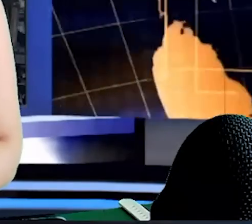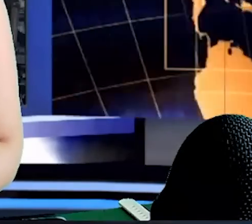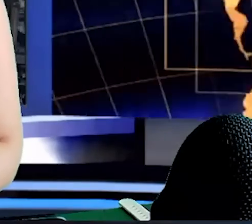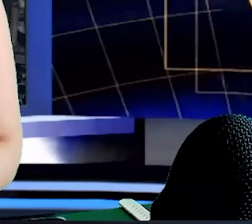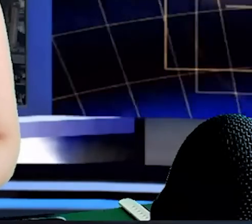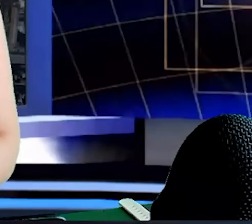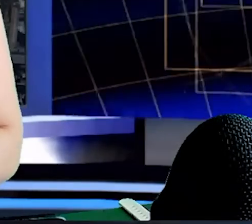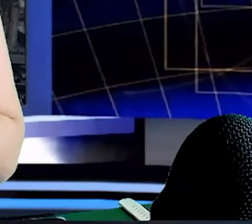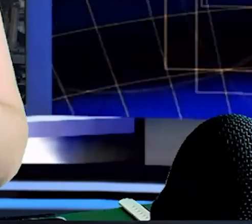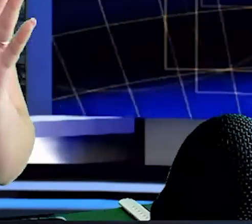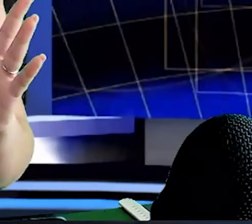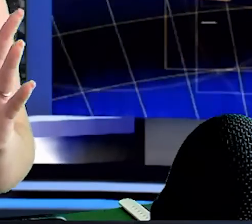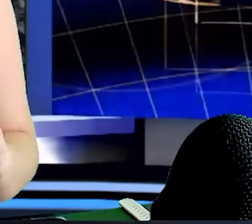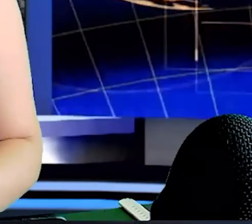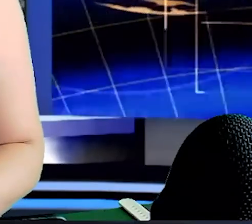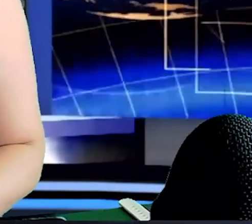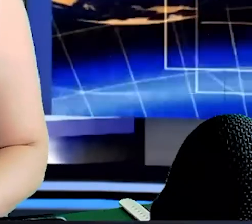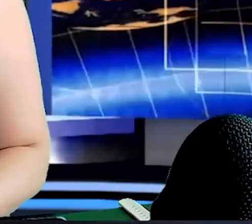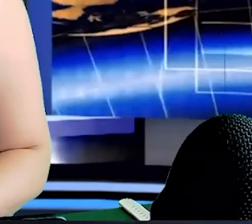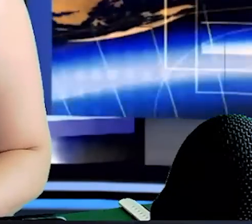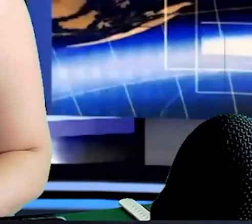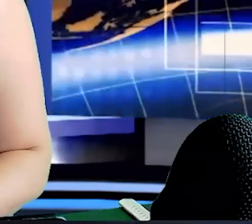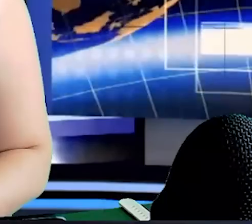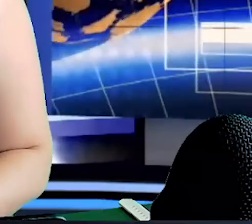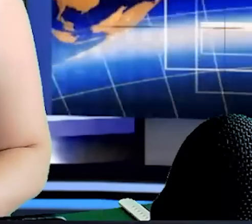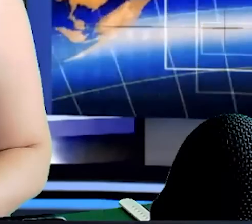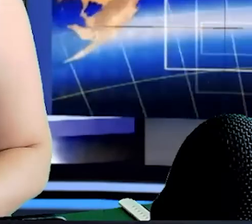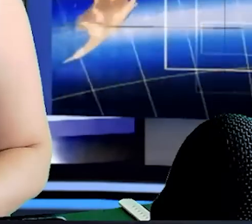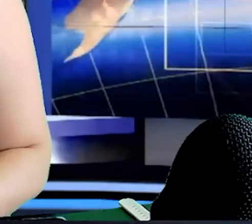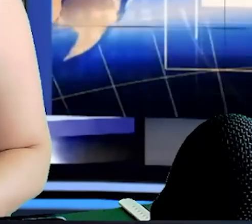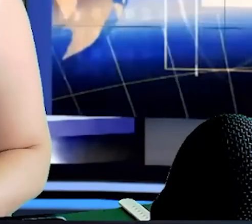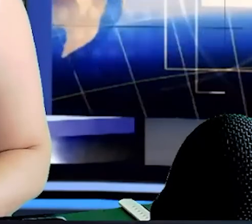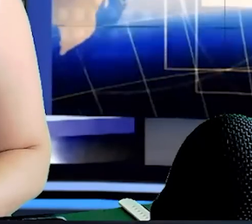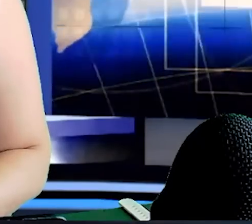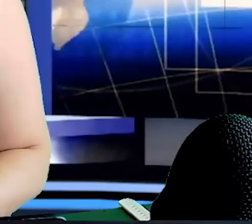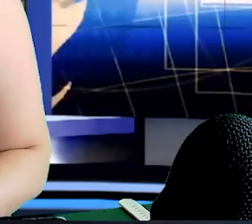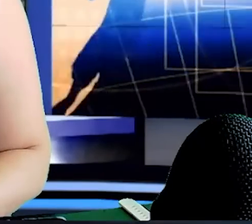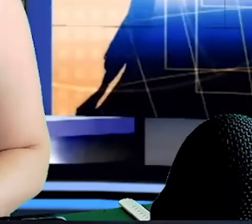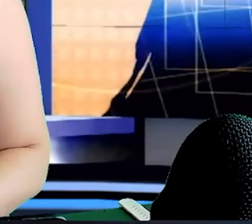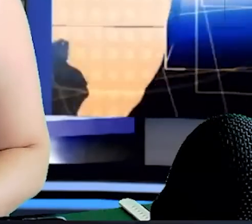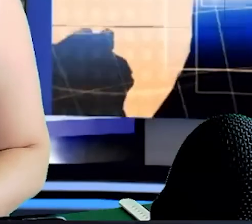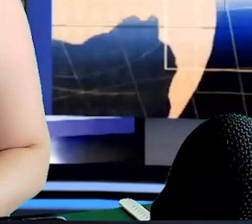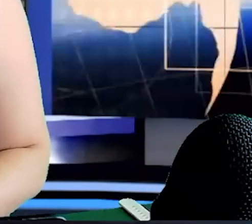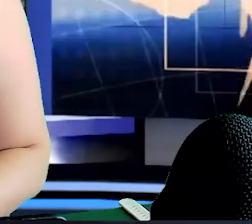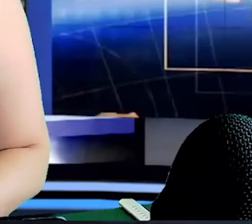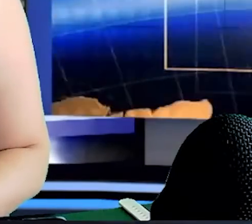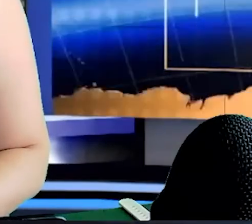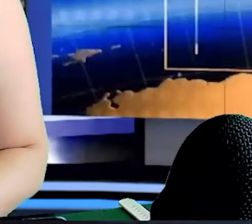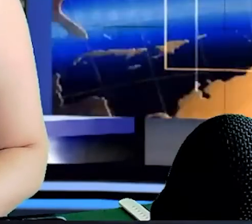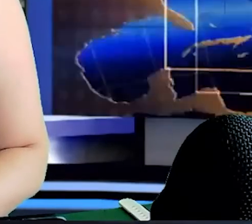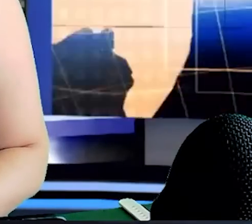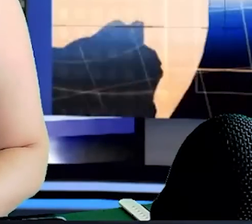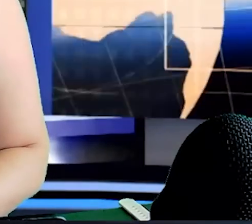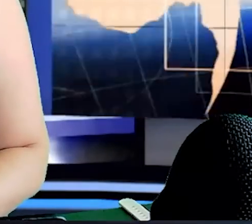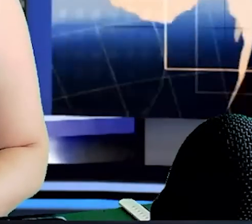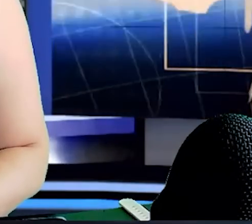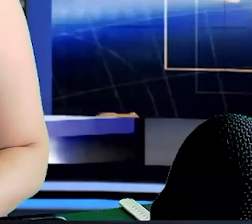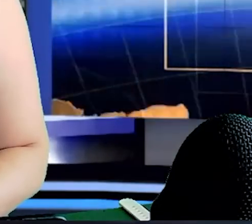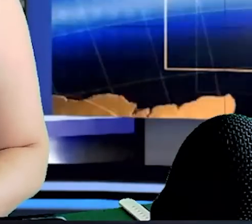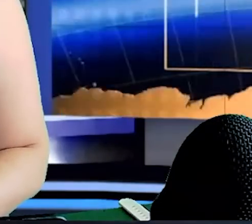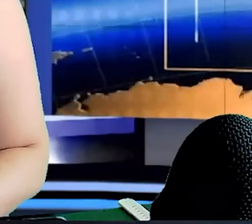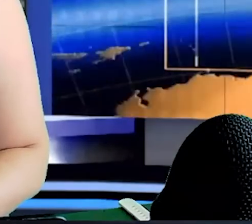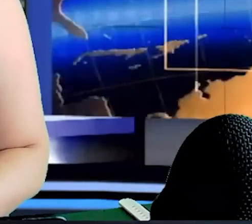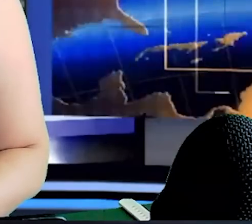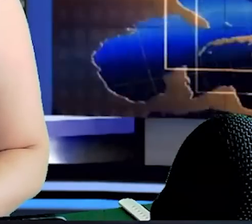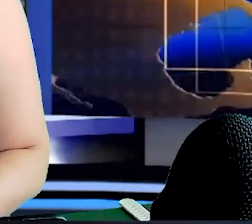lengua para revelar todo esto que durante tanto tiempo se quiso ocultar. Vamos entrando